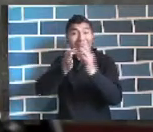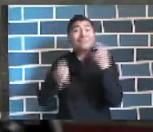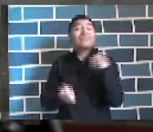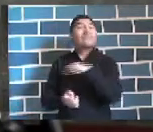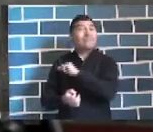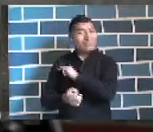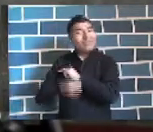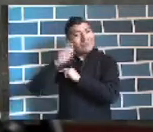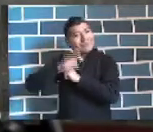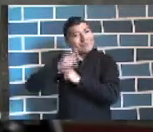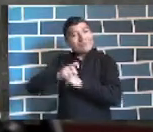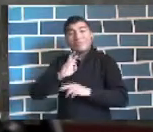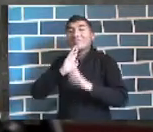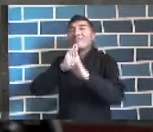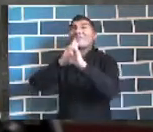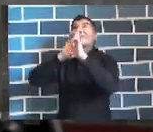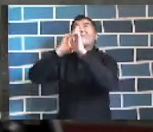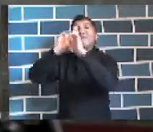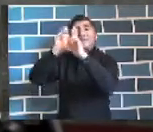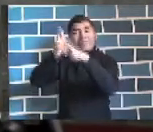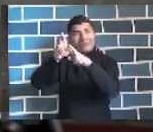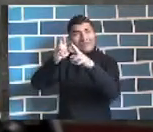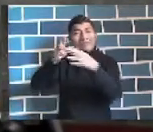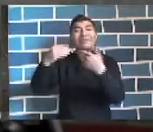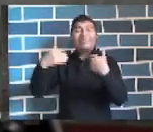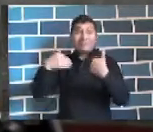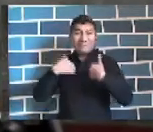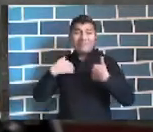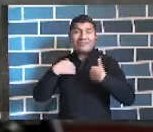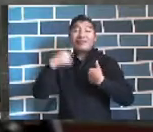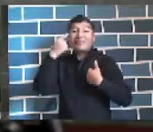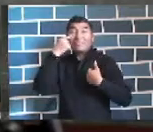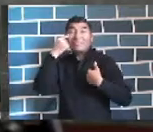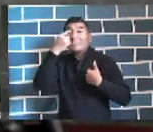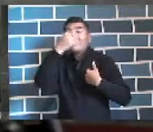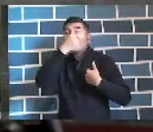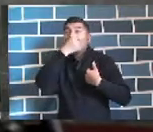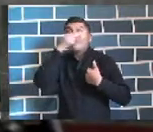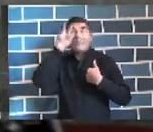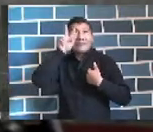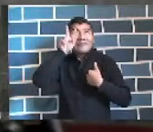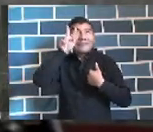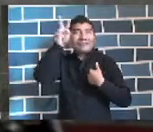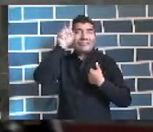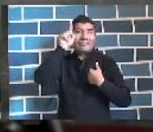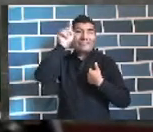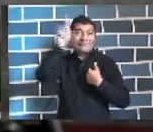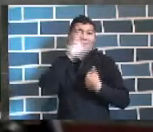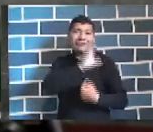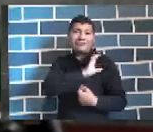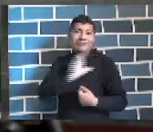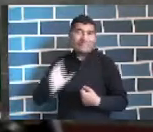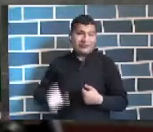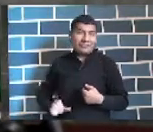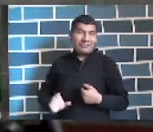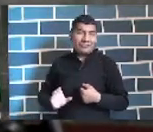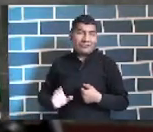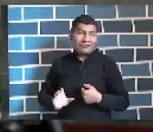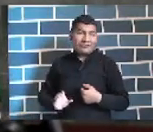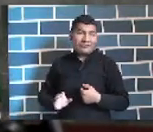Nosotros debemos responder teniendo los ojos fijos en Cristo.